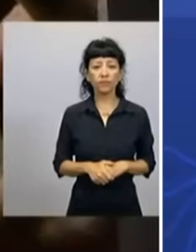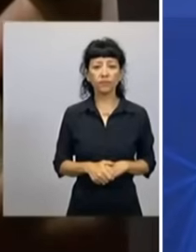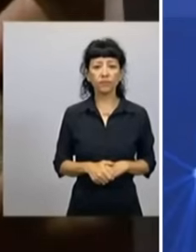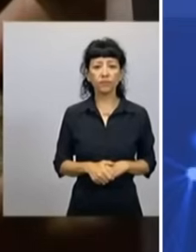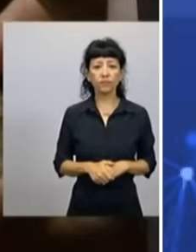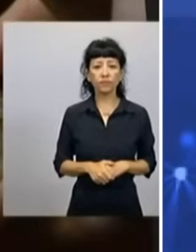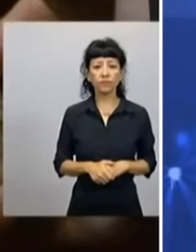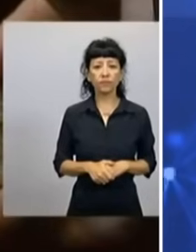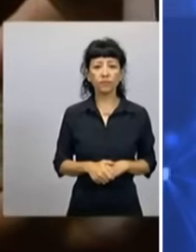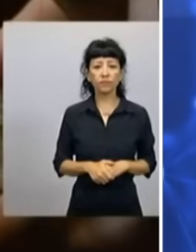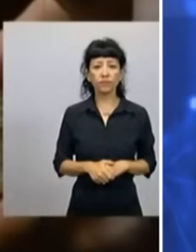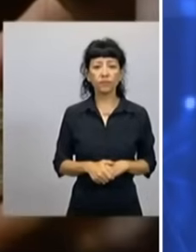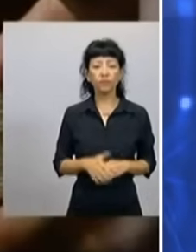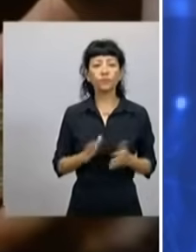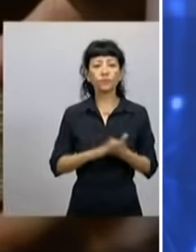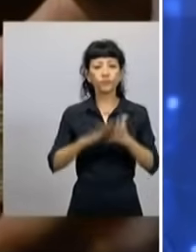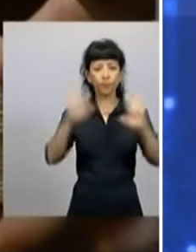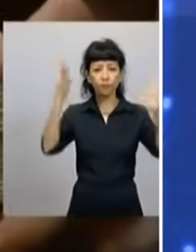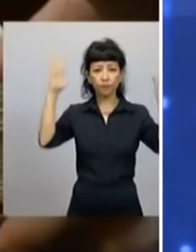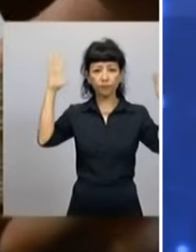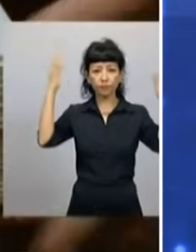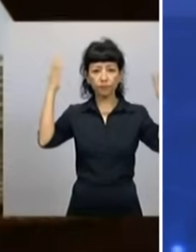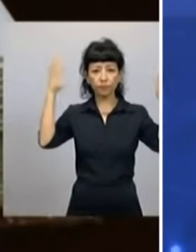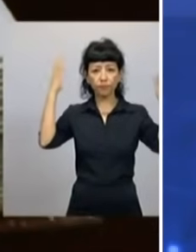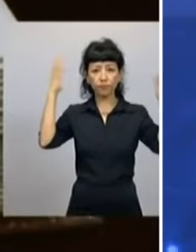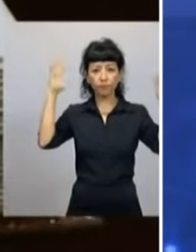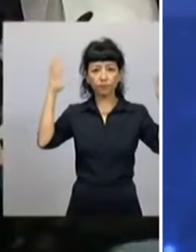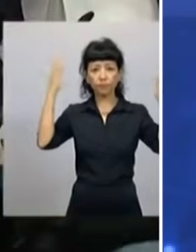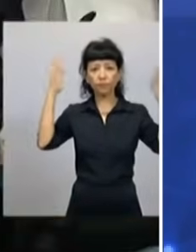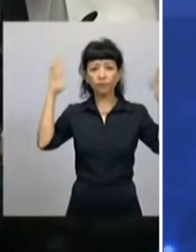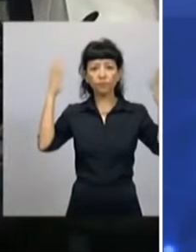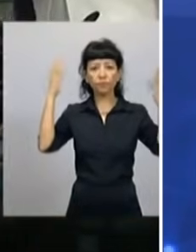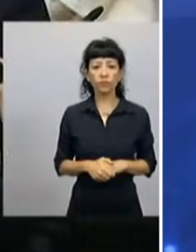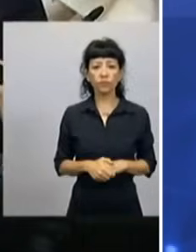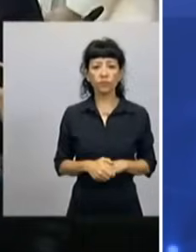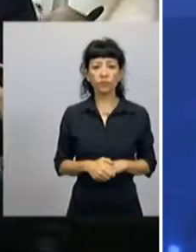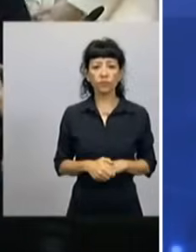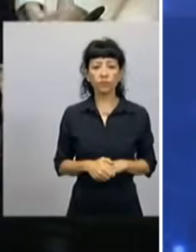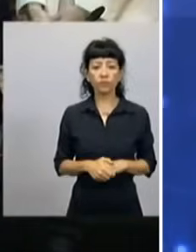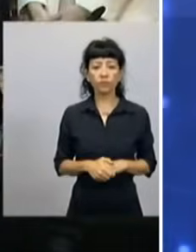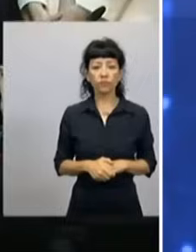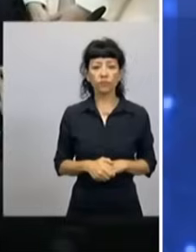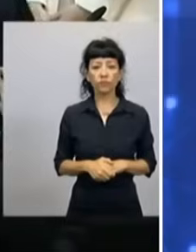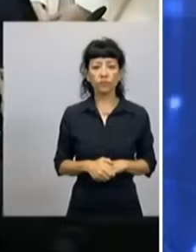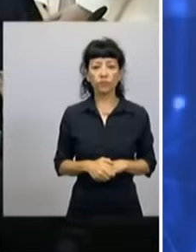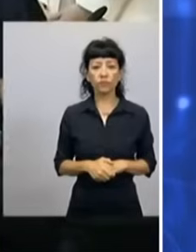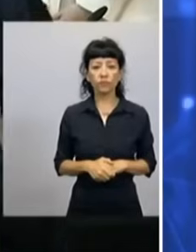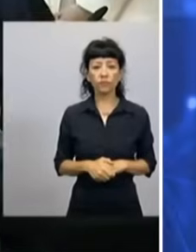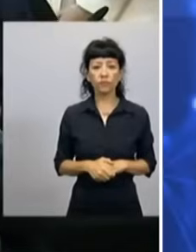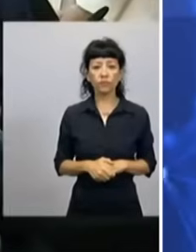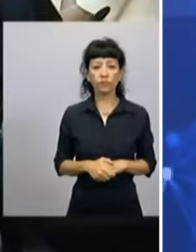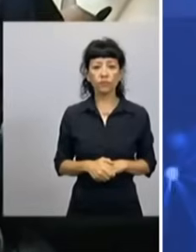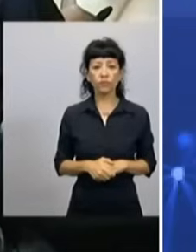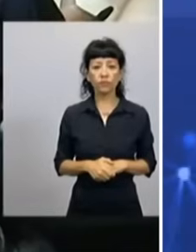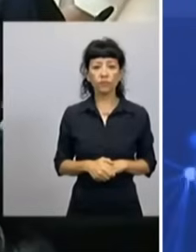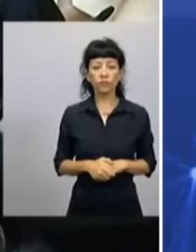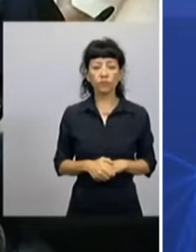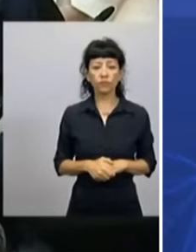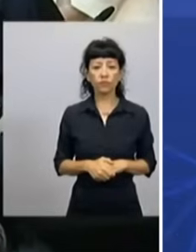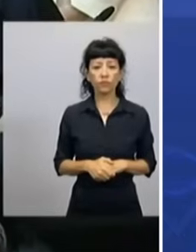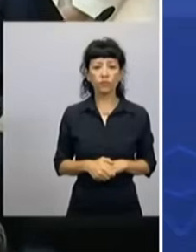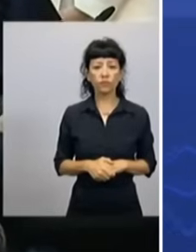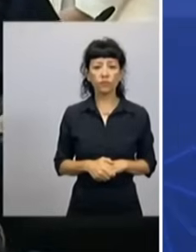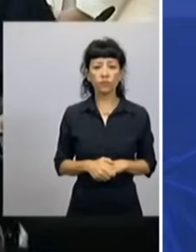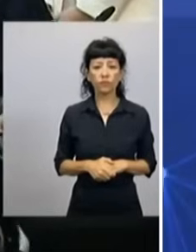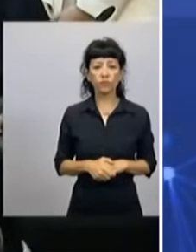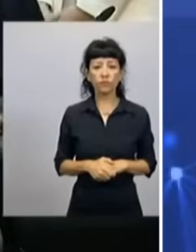la hora de vivir este ajustazo, este recorte, van a seguir apoyando a Milei. Esa es una primera